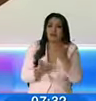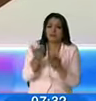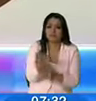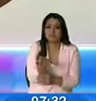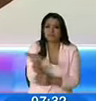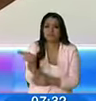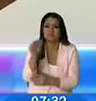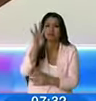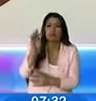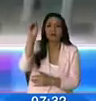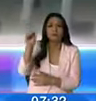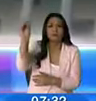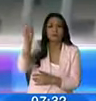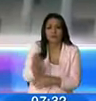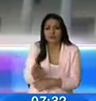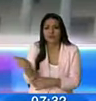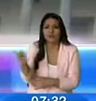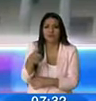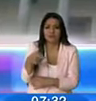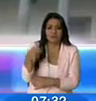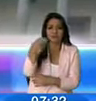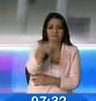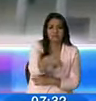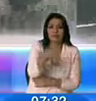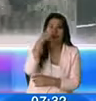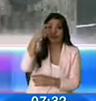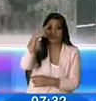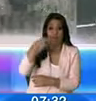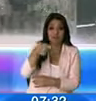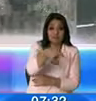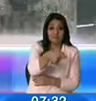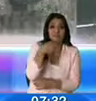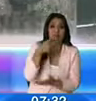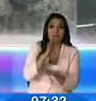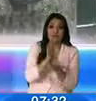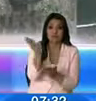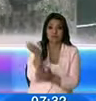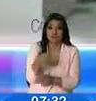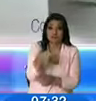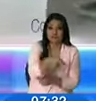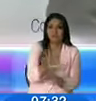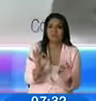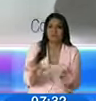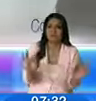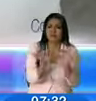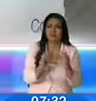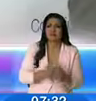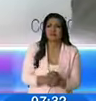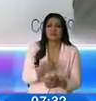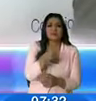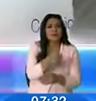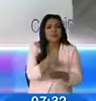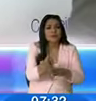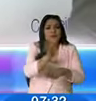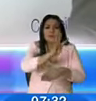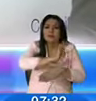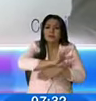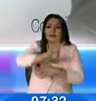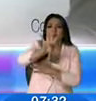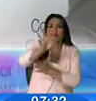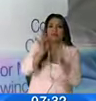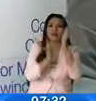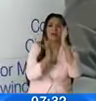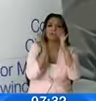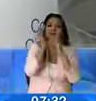eliminación del 40% del aporte del Gobierno Nacional para las pensiones jubilares. Y fue la Asamblea Nacional que el 4 de abril del